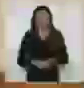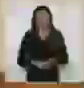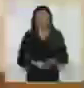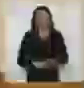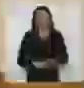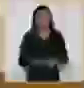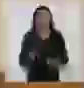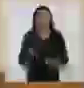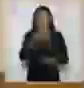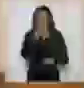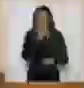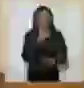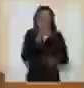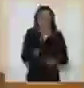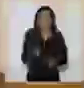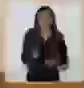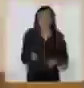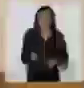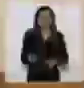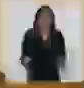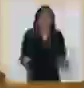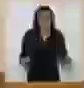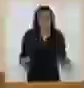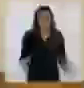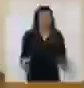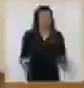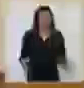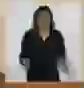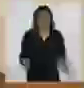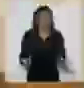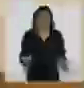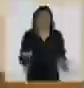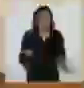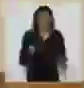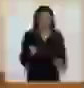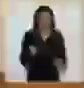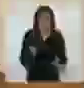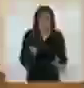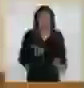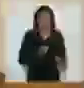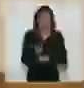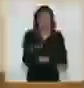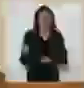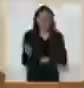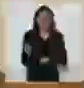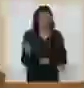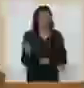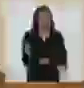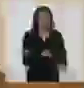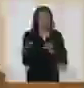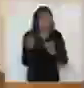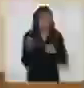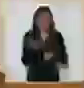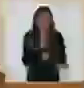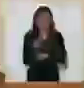¿Quién es este señor que es capaz de un hecho de violencia tan grave?